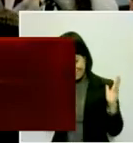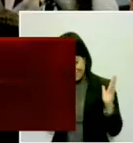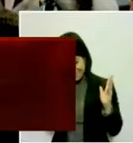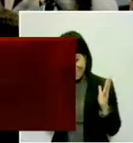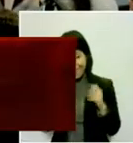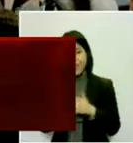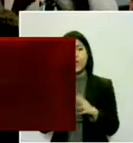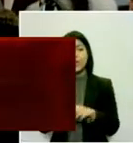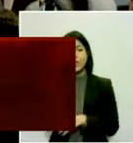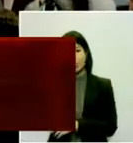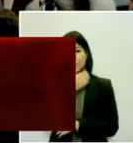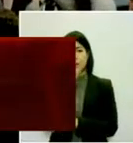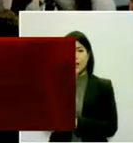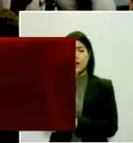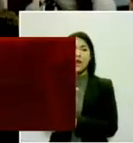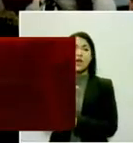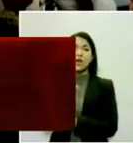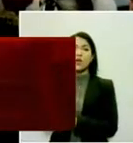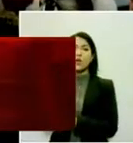Colegio de Bachilleres.